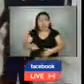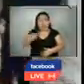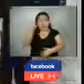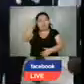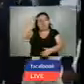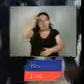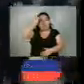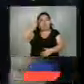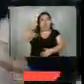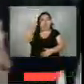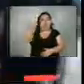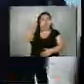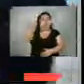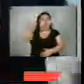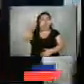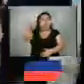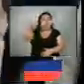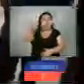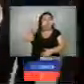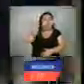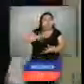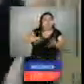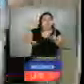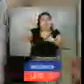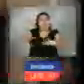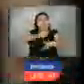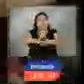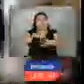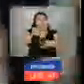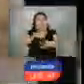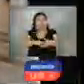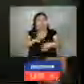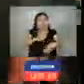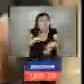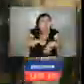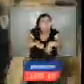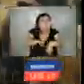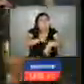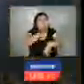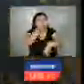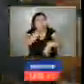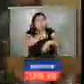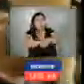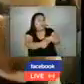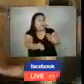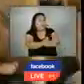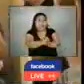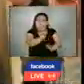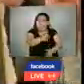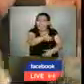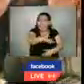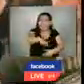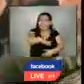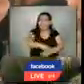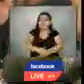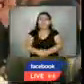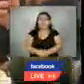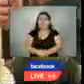hace solo 12 meses el caos y la anarquía reinaron durante horas en estas mismas instancias.